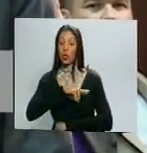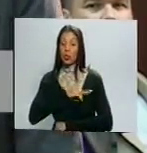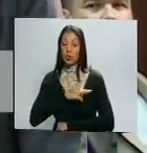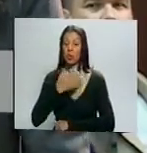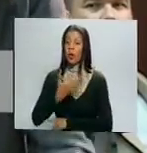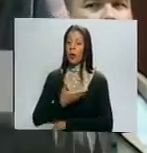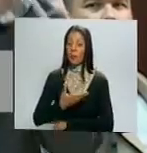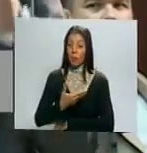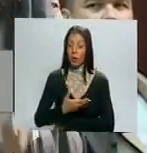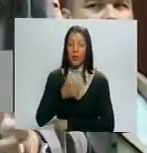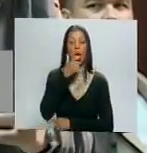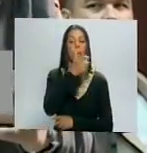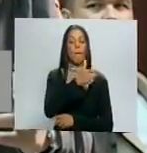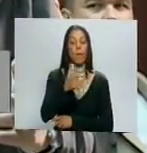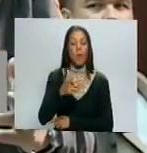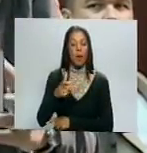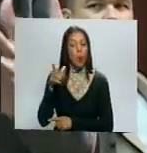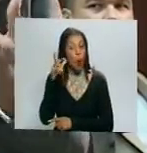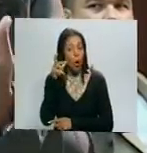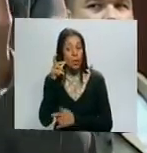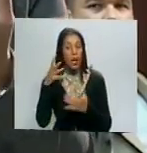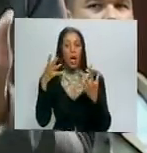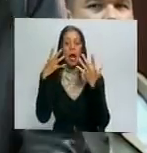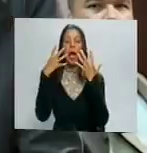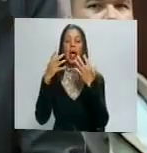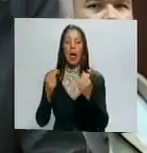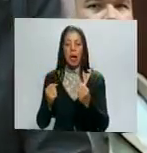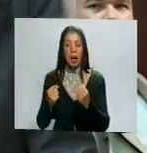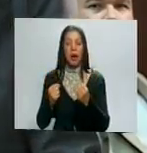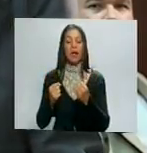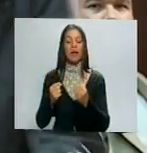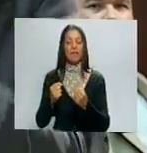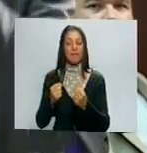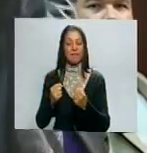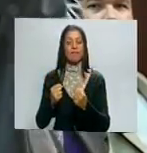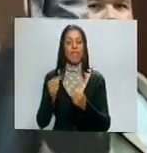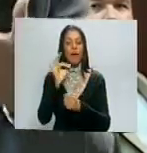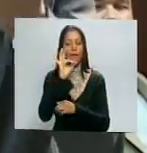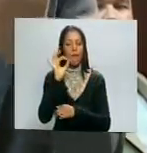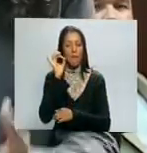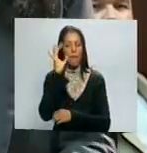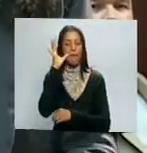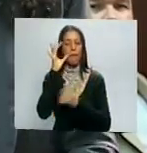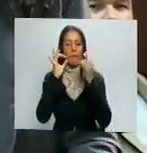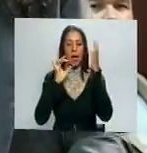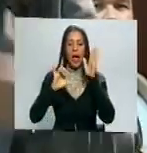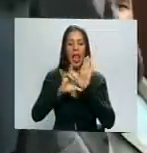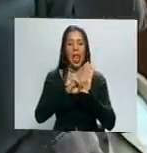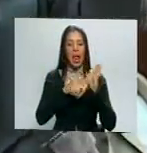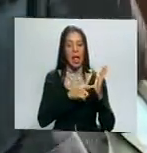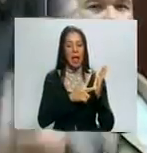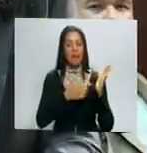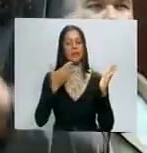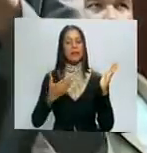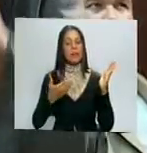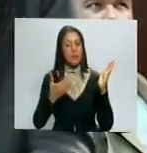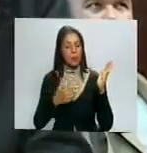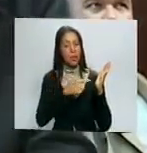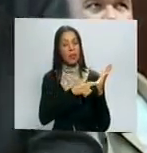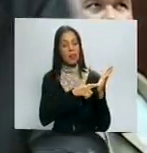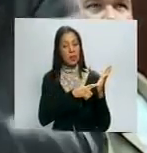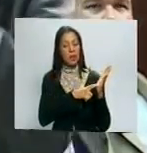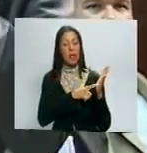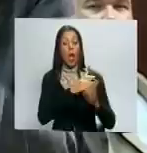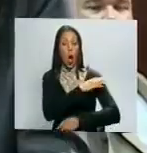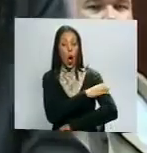importante que el pueblo entienda todas las herramientas y estos instrumentos legales como las estrategias de